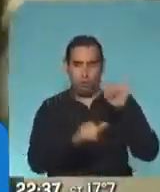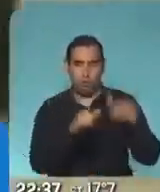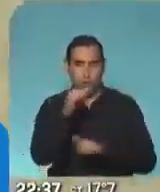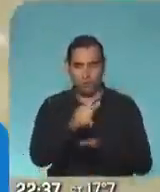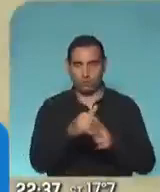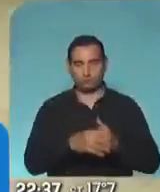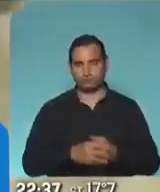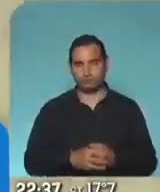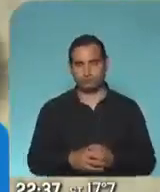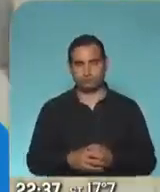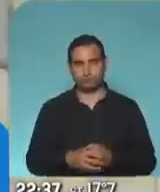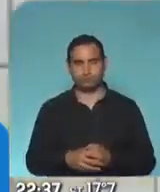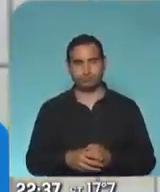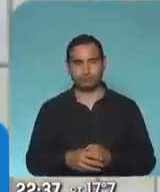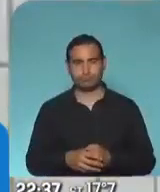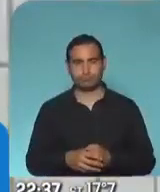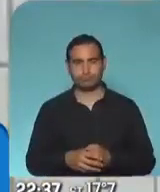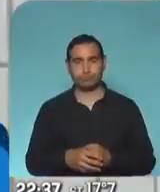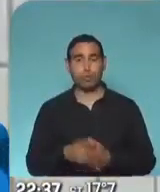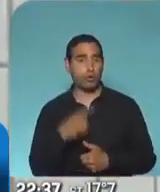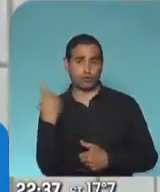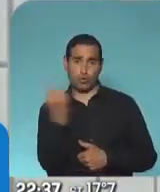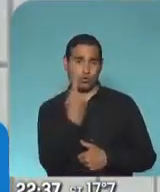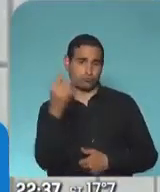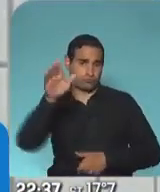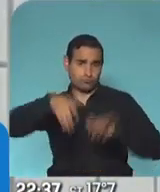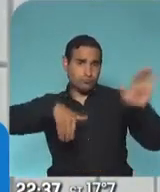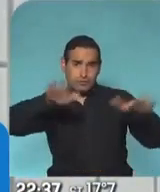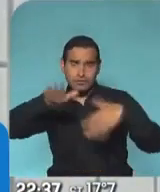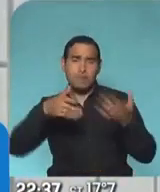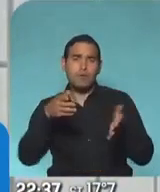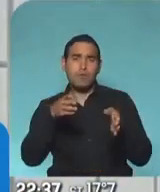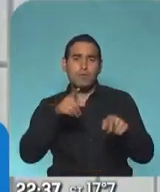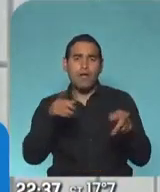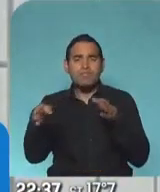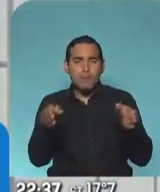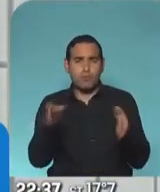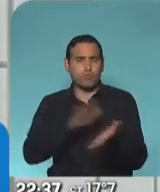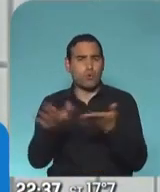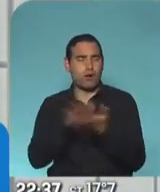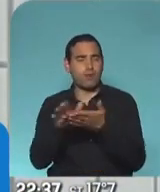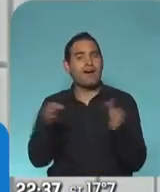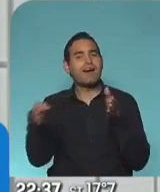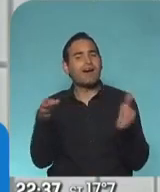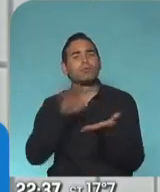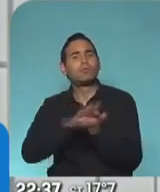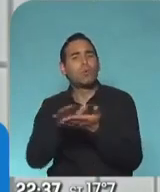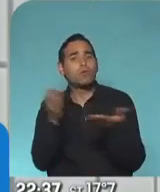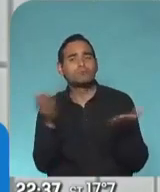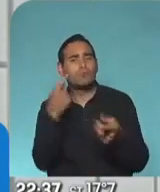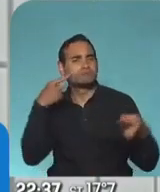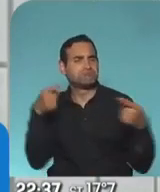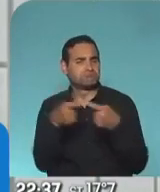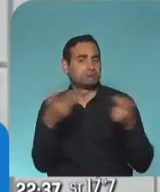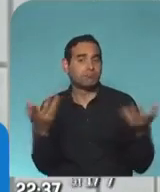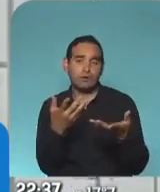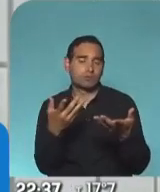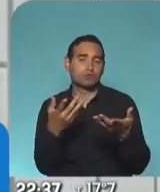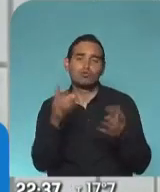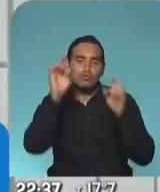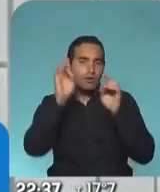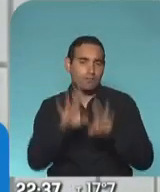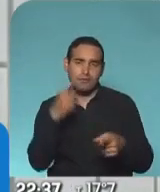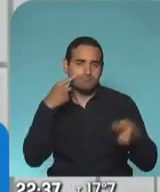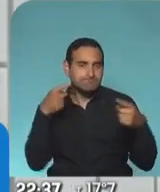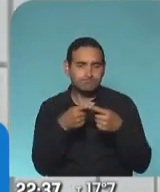Tsunami Democrático. Todos estamos convocados a una etapa nueva, y en esa etapa nueva el objetivo solo puede ser